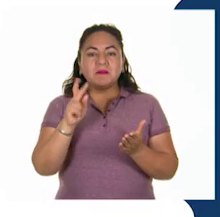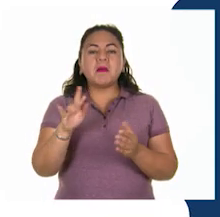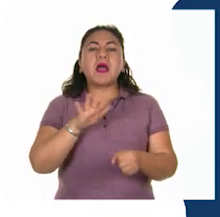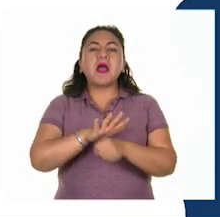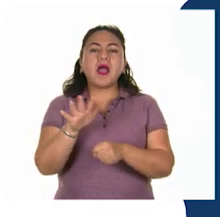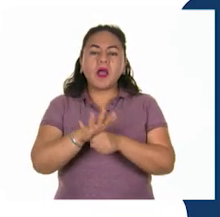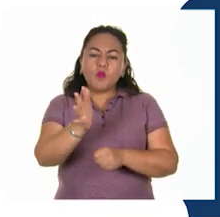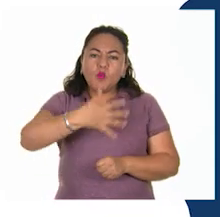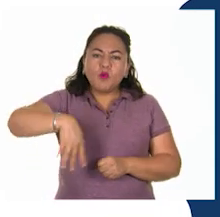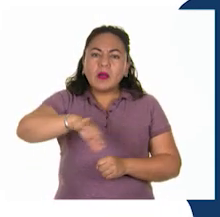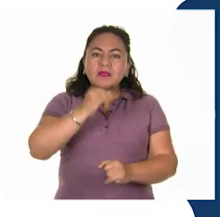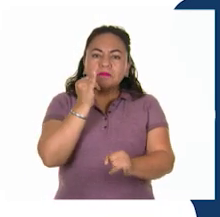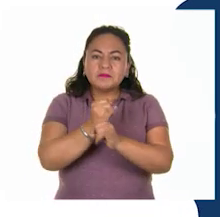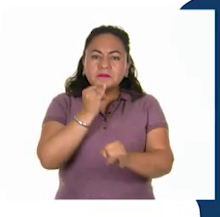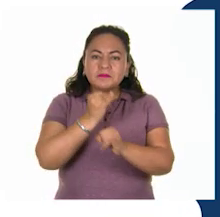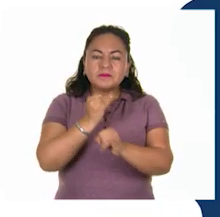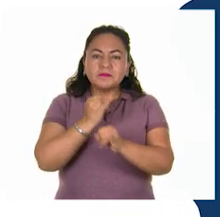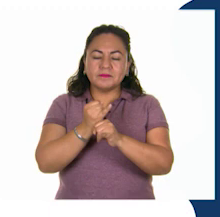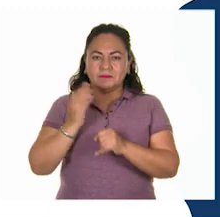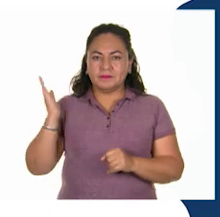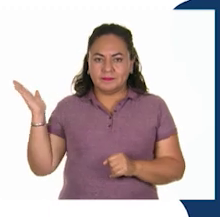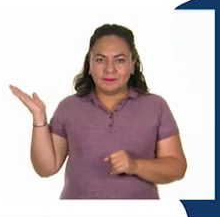en la página